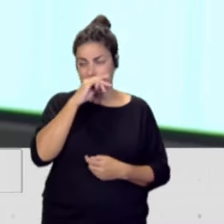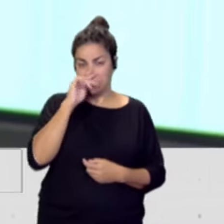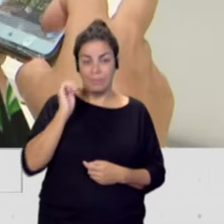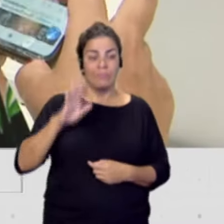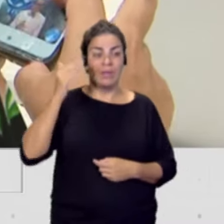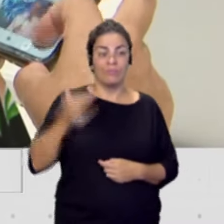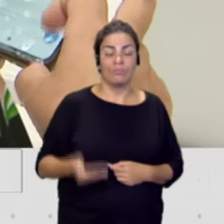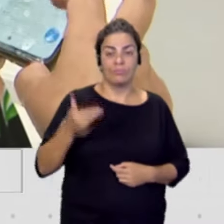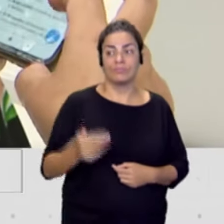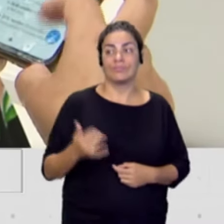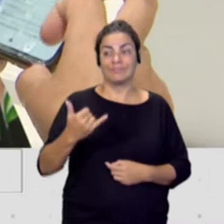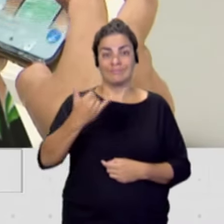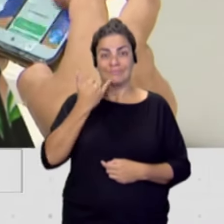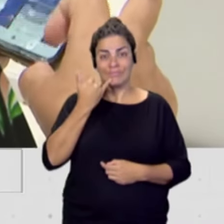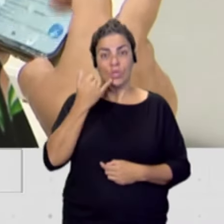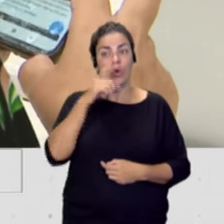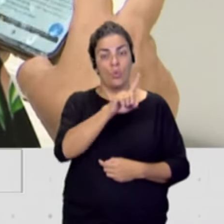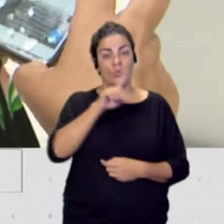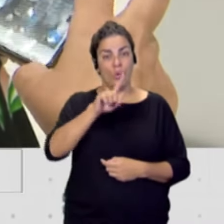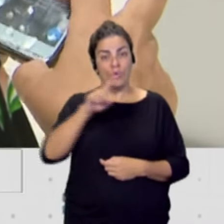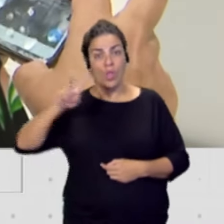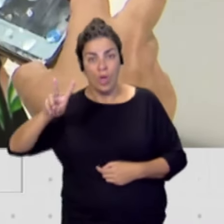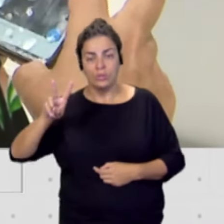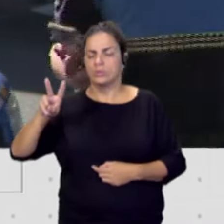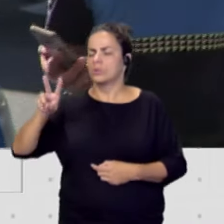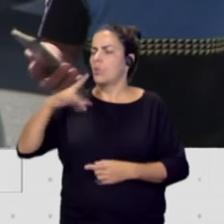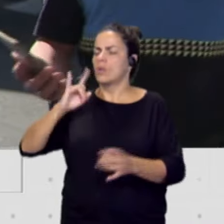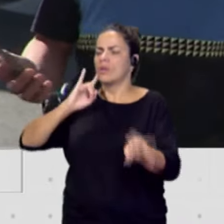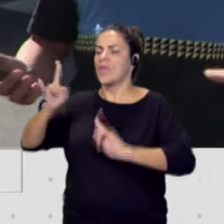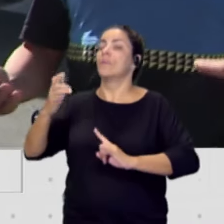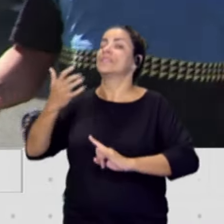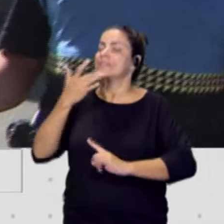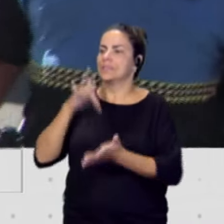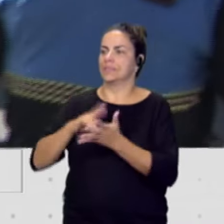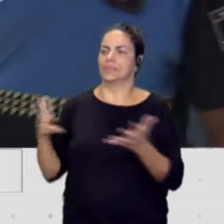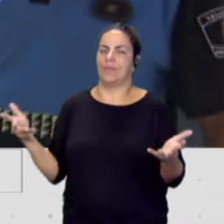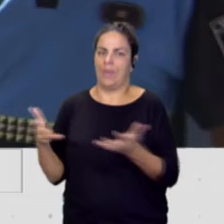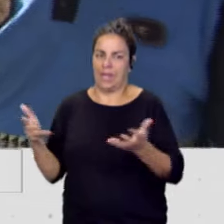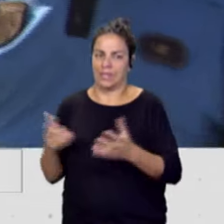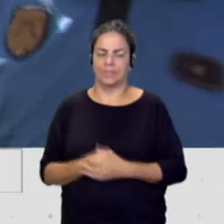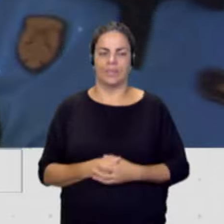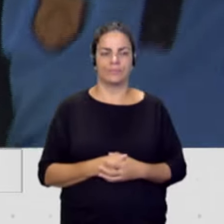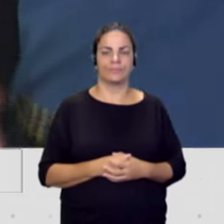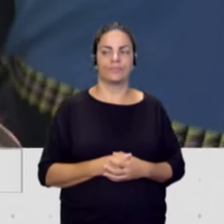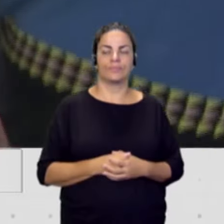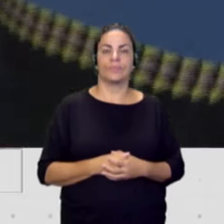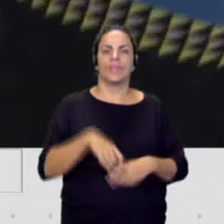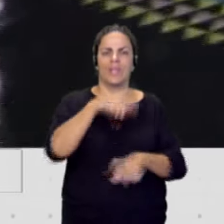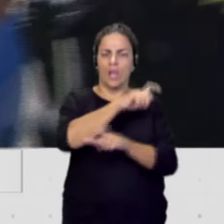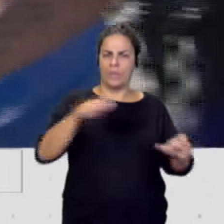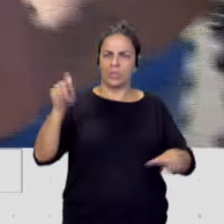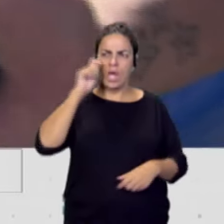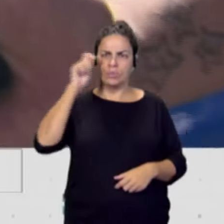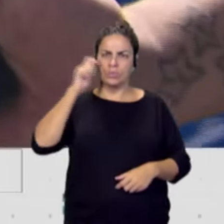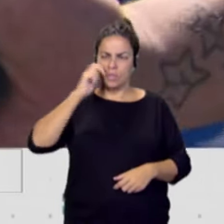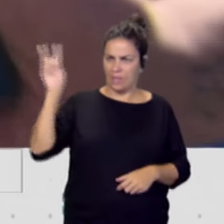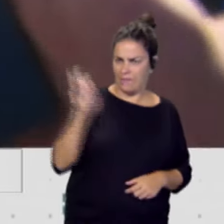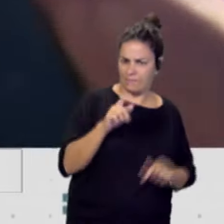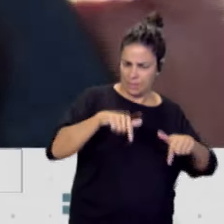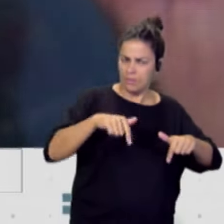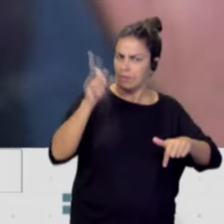el teléfono 112 solo debe utilizarse en caso de emergencia. Y a los turistas que nos visitan les va a sonar también, por supuesto, esa